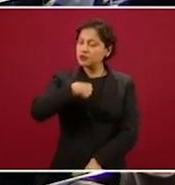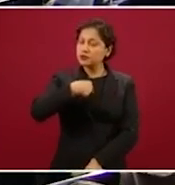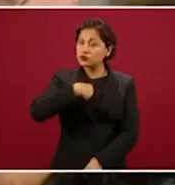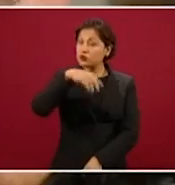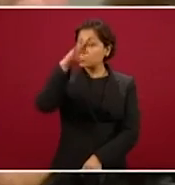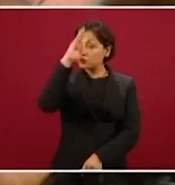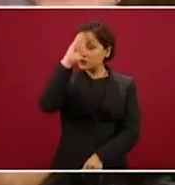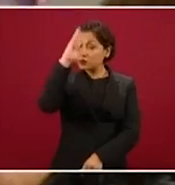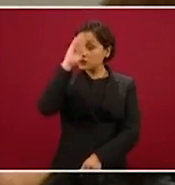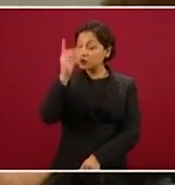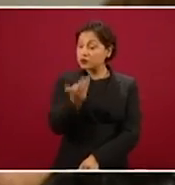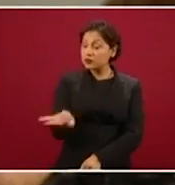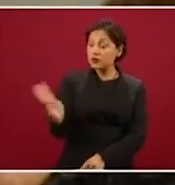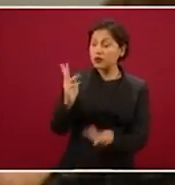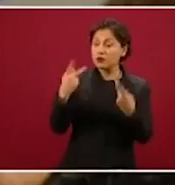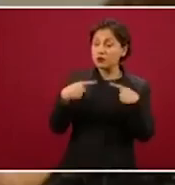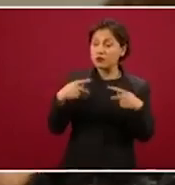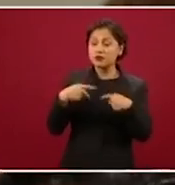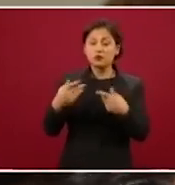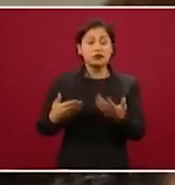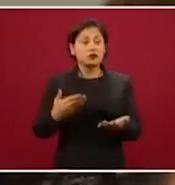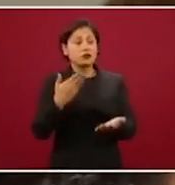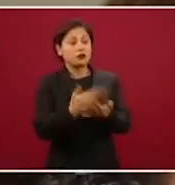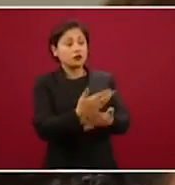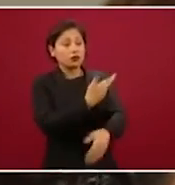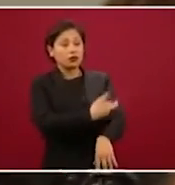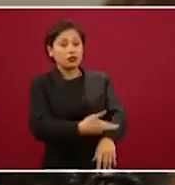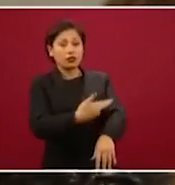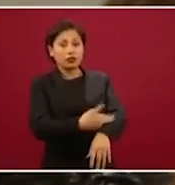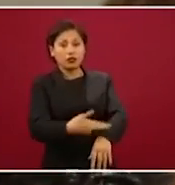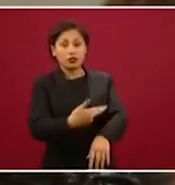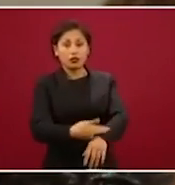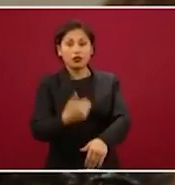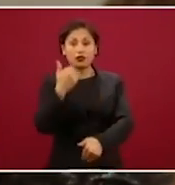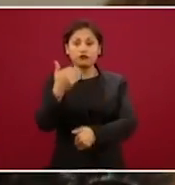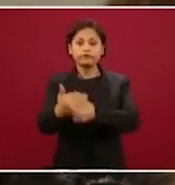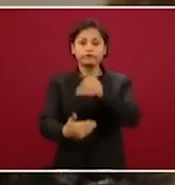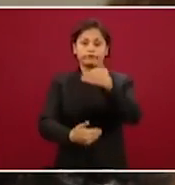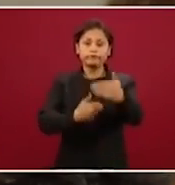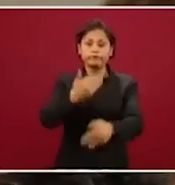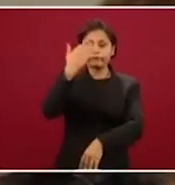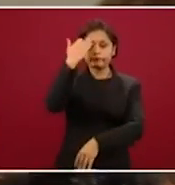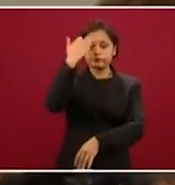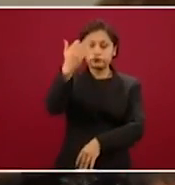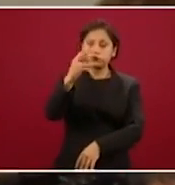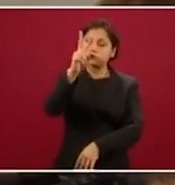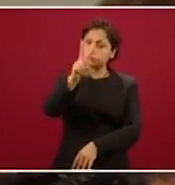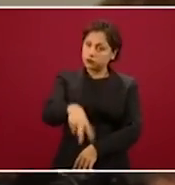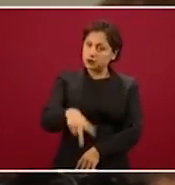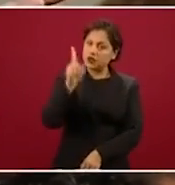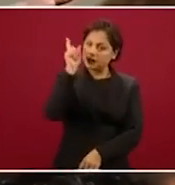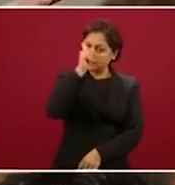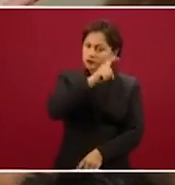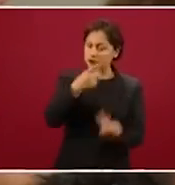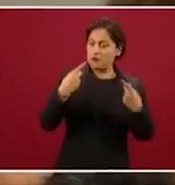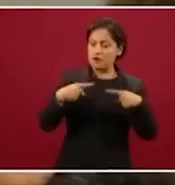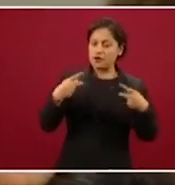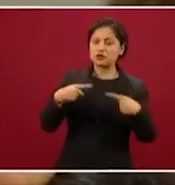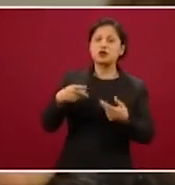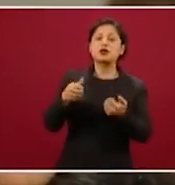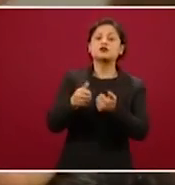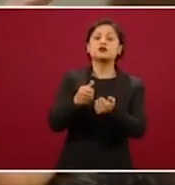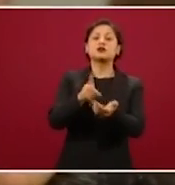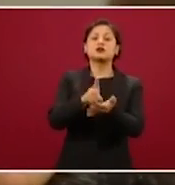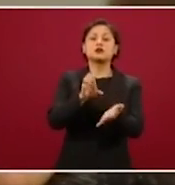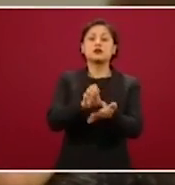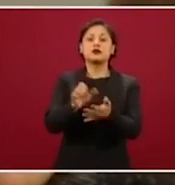beneficiarios acudir y de que los traigan como pelotita, porque hay adultos y personas con discapacidad que no pueden andar así. Sí. por la misma edad y